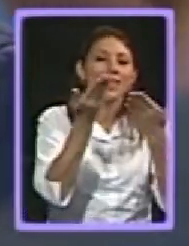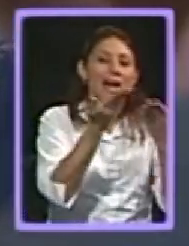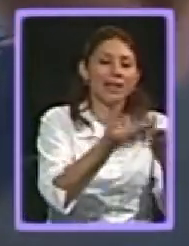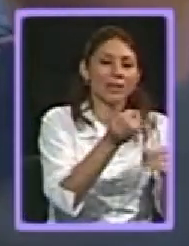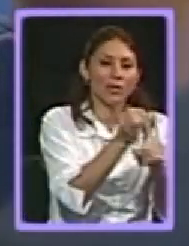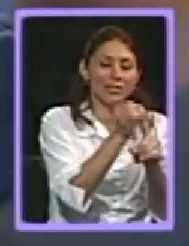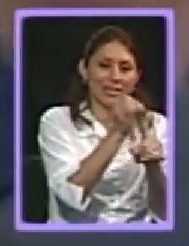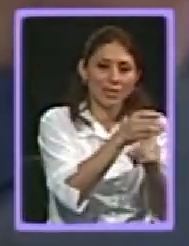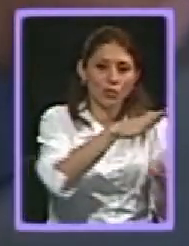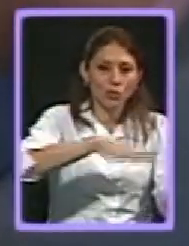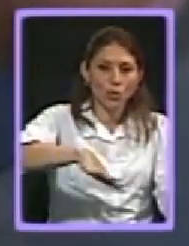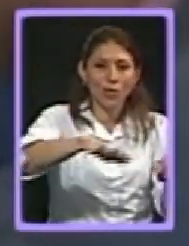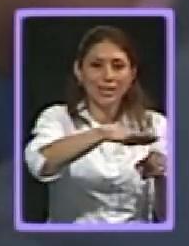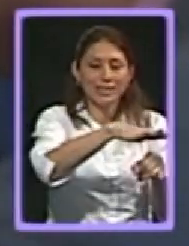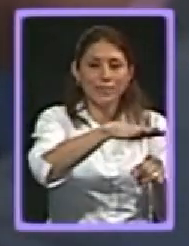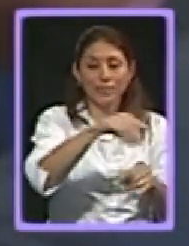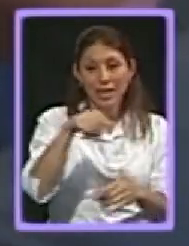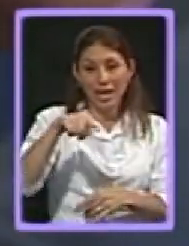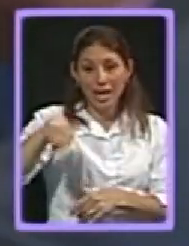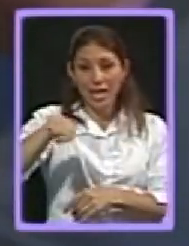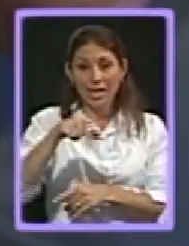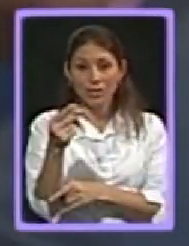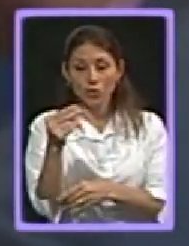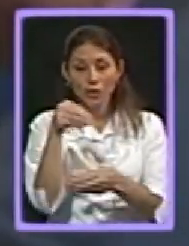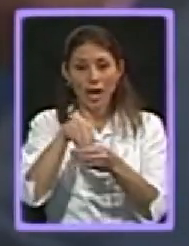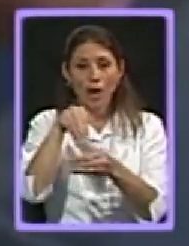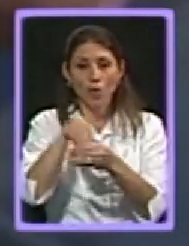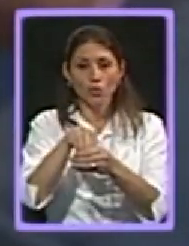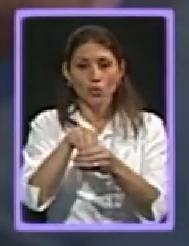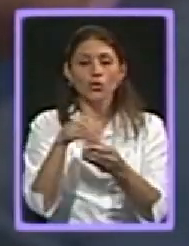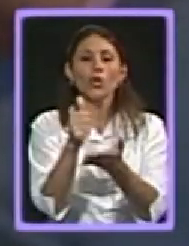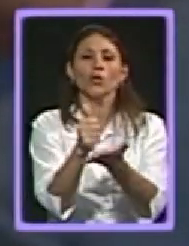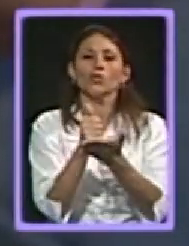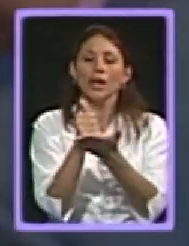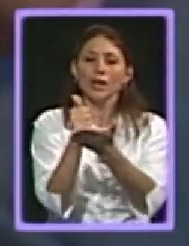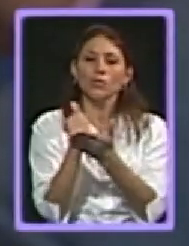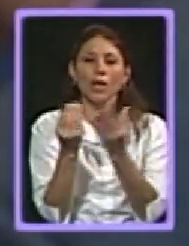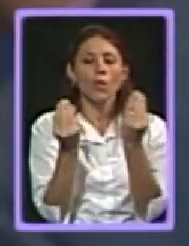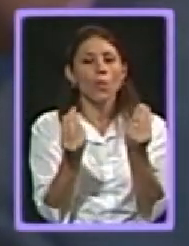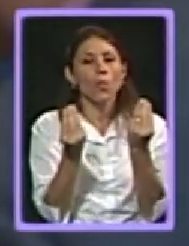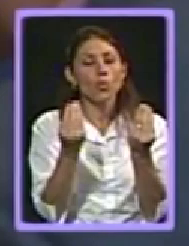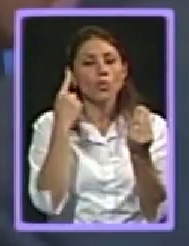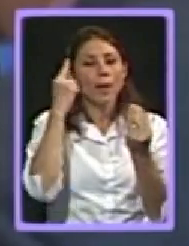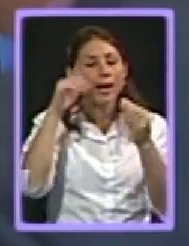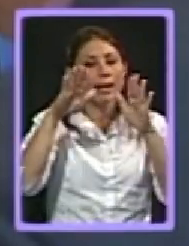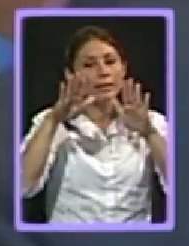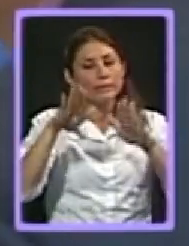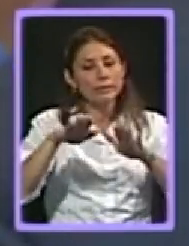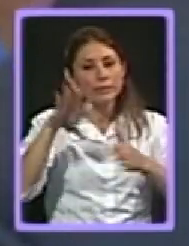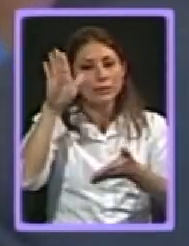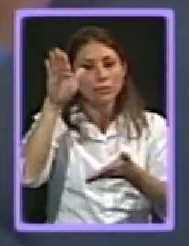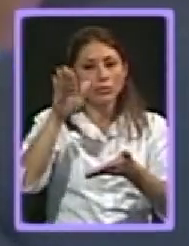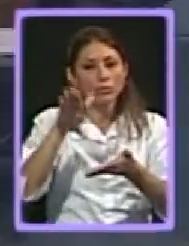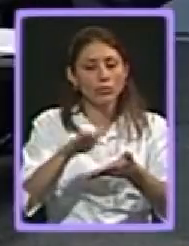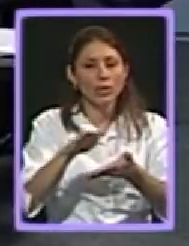instituciones. Esos ahorros ciertamente nos han ayudado bastante a paliar el déficit